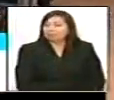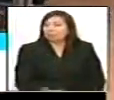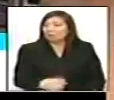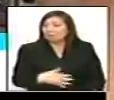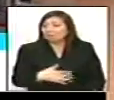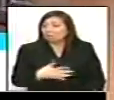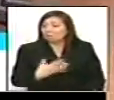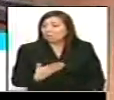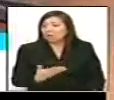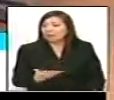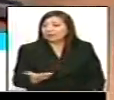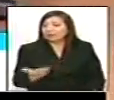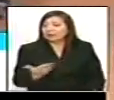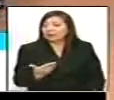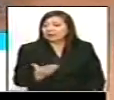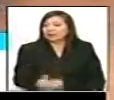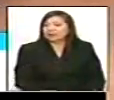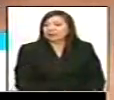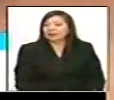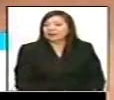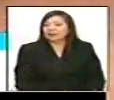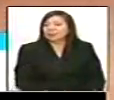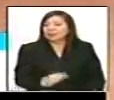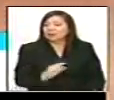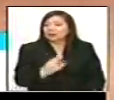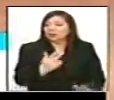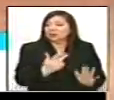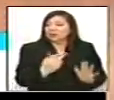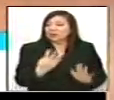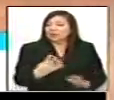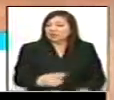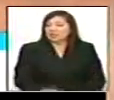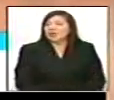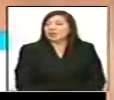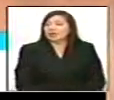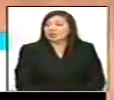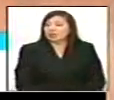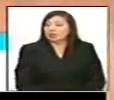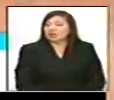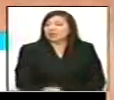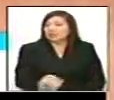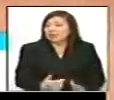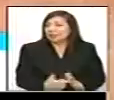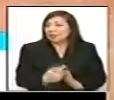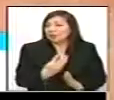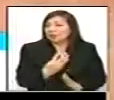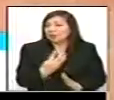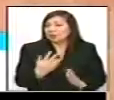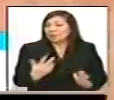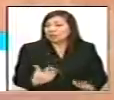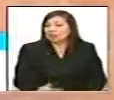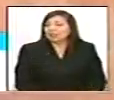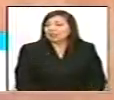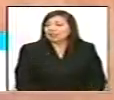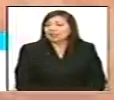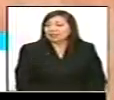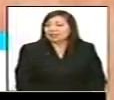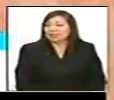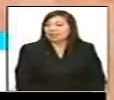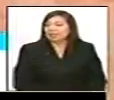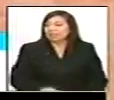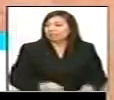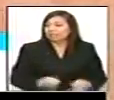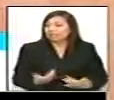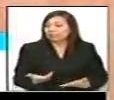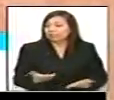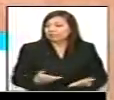podría solicitar la concesión en el WGS 84. Es decir, esta ley 3428 ni modifica lo que es las causales